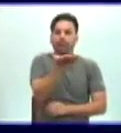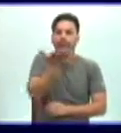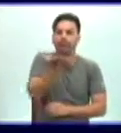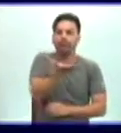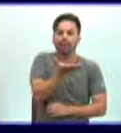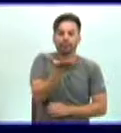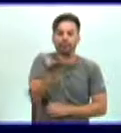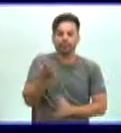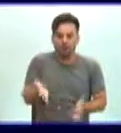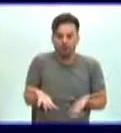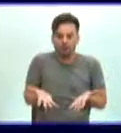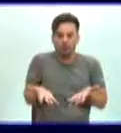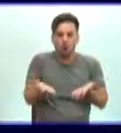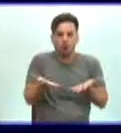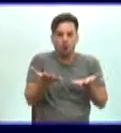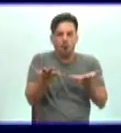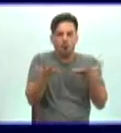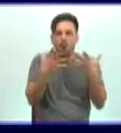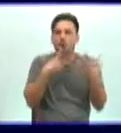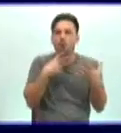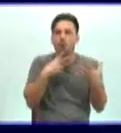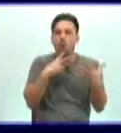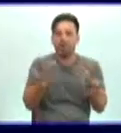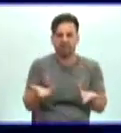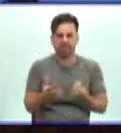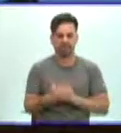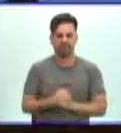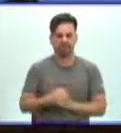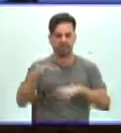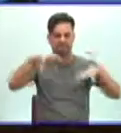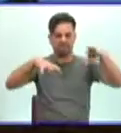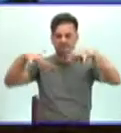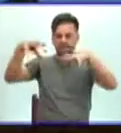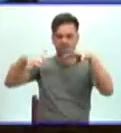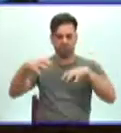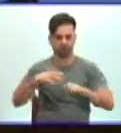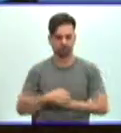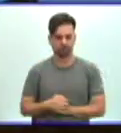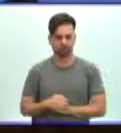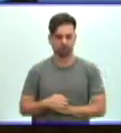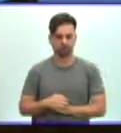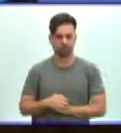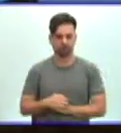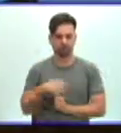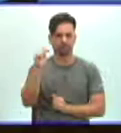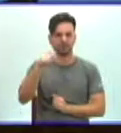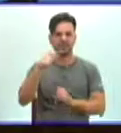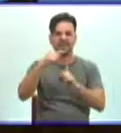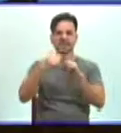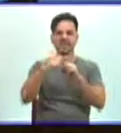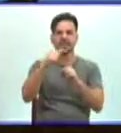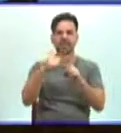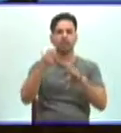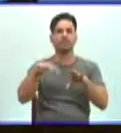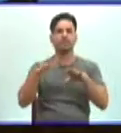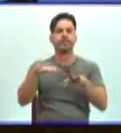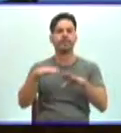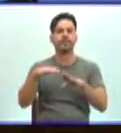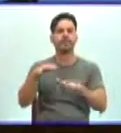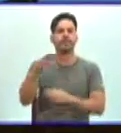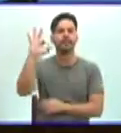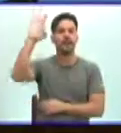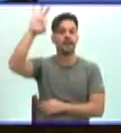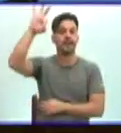precipitación. La temperatura es el grado de calor en la atmósfera. Se origina cuando los rayos solares son absorbidos por la